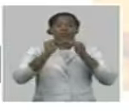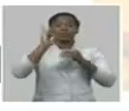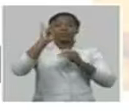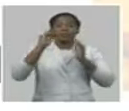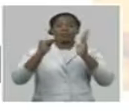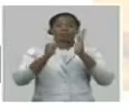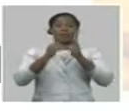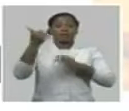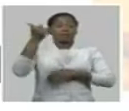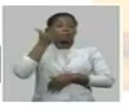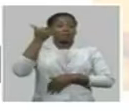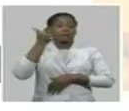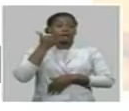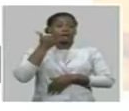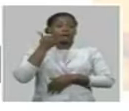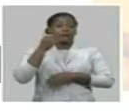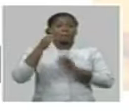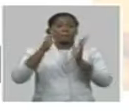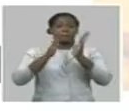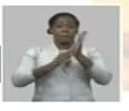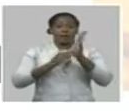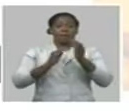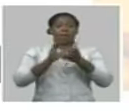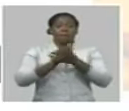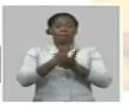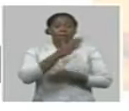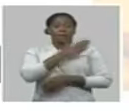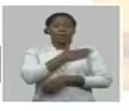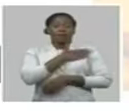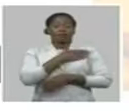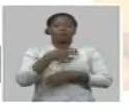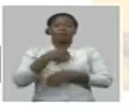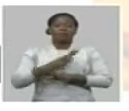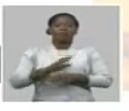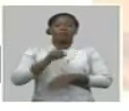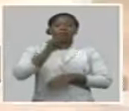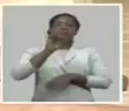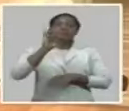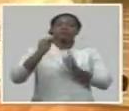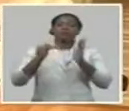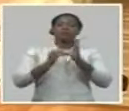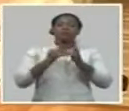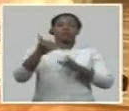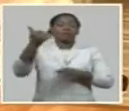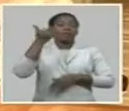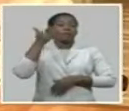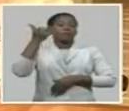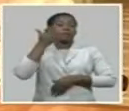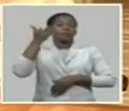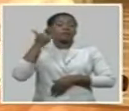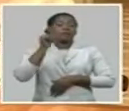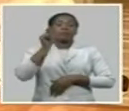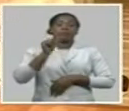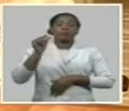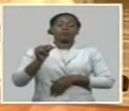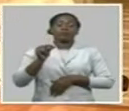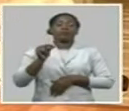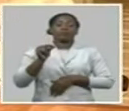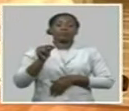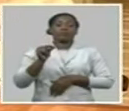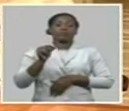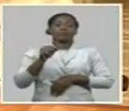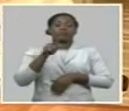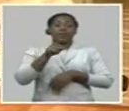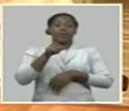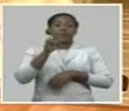y en lo que va de más se han recibido 17 mil 762 llamado en lo fundamental son